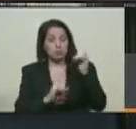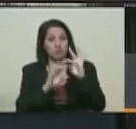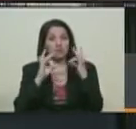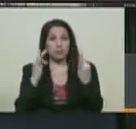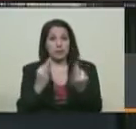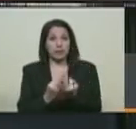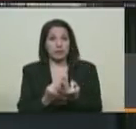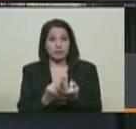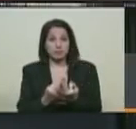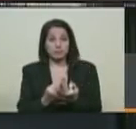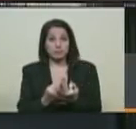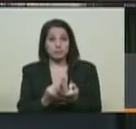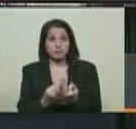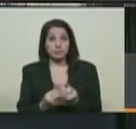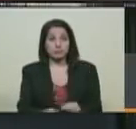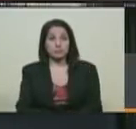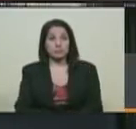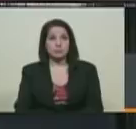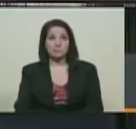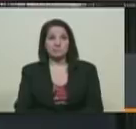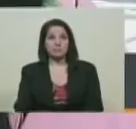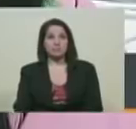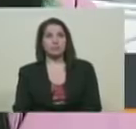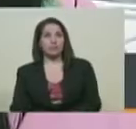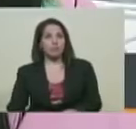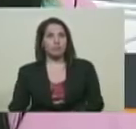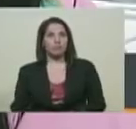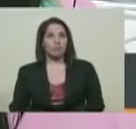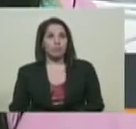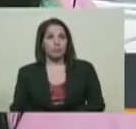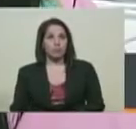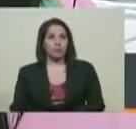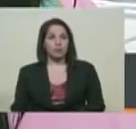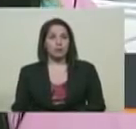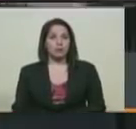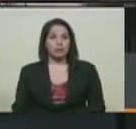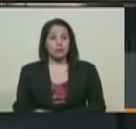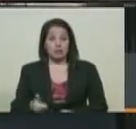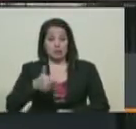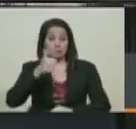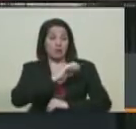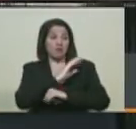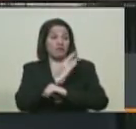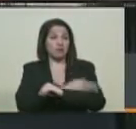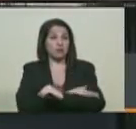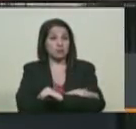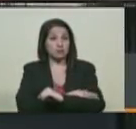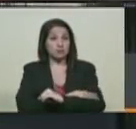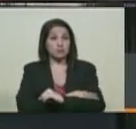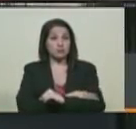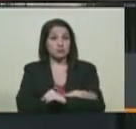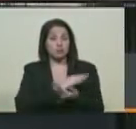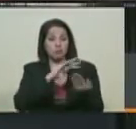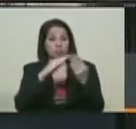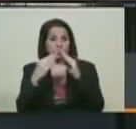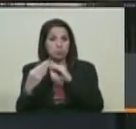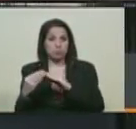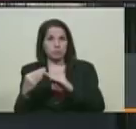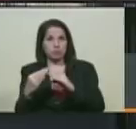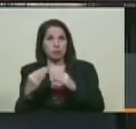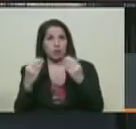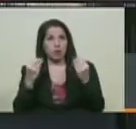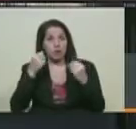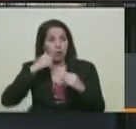el censo indígena y además el fortalecimiento del poder constituyente originario en los